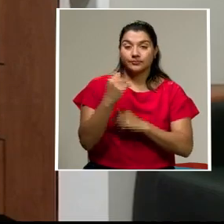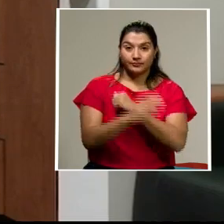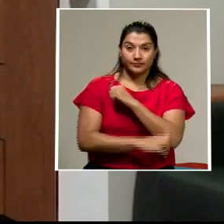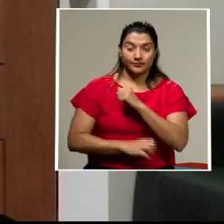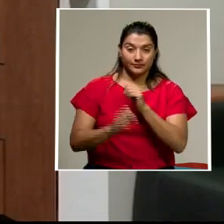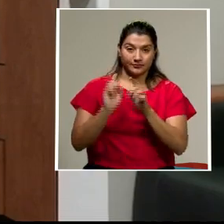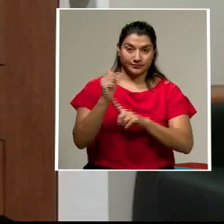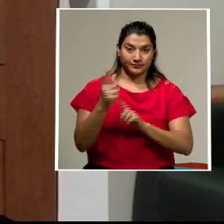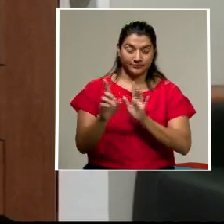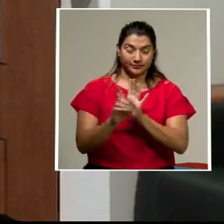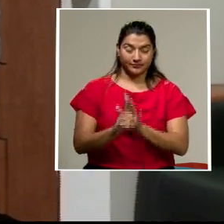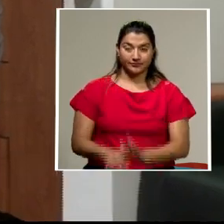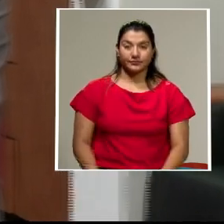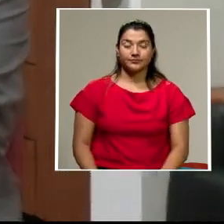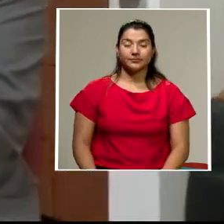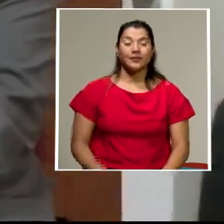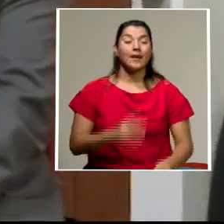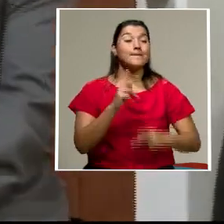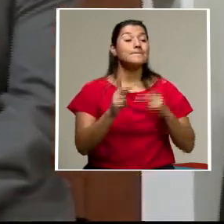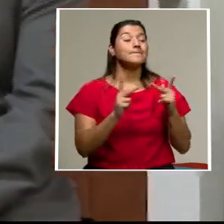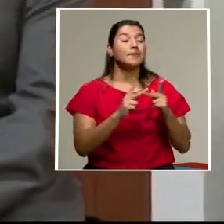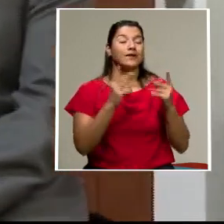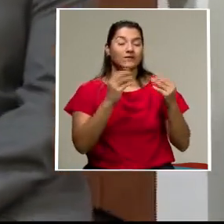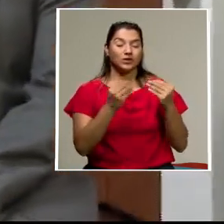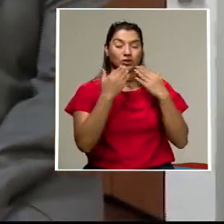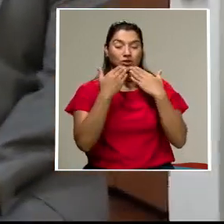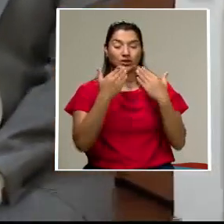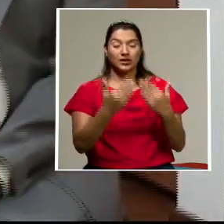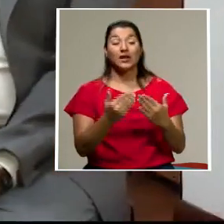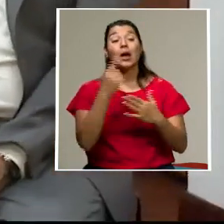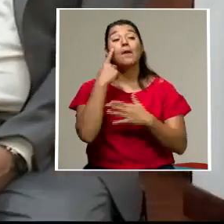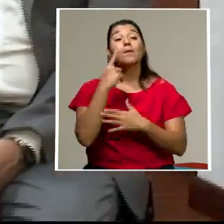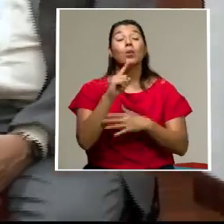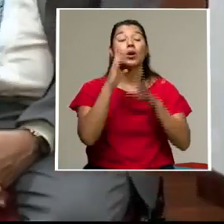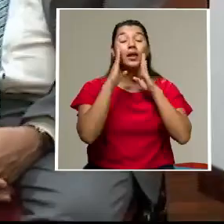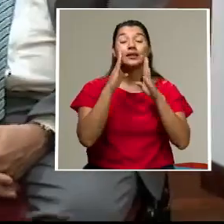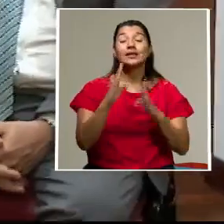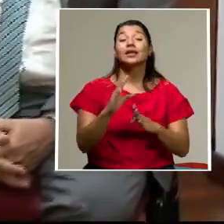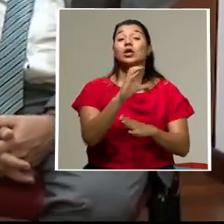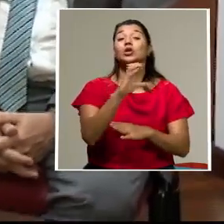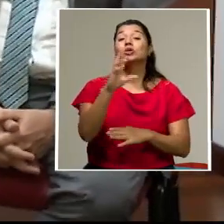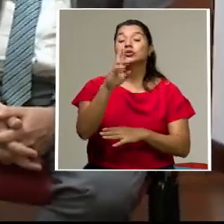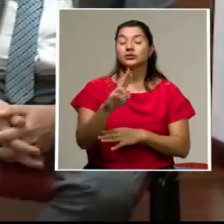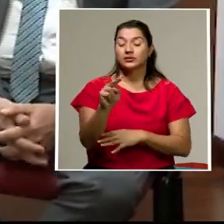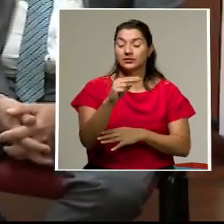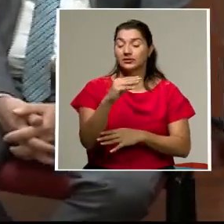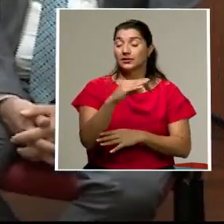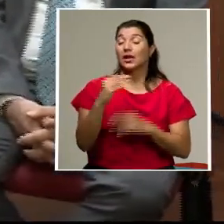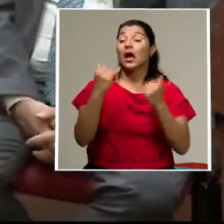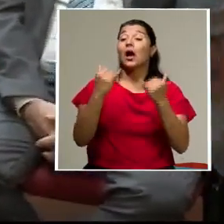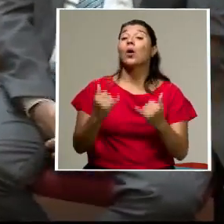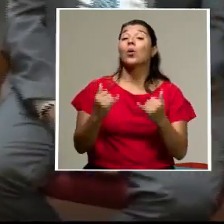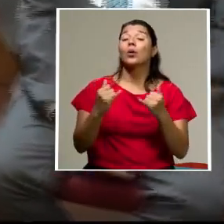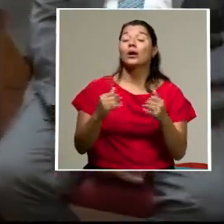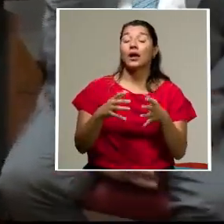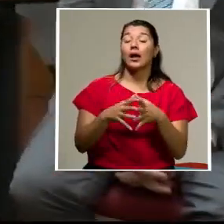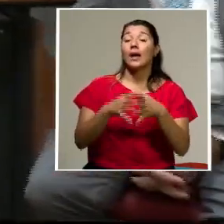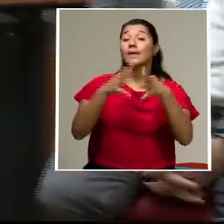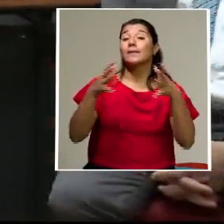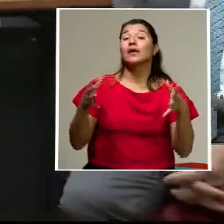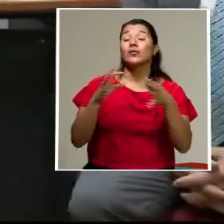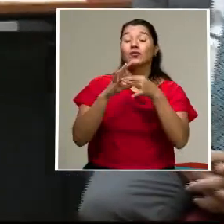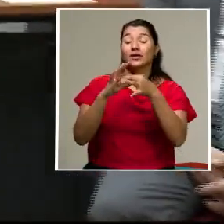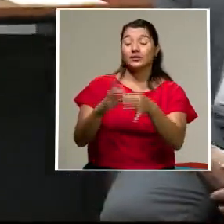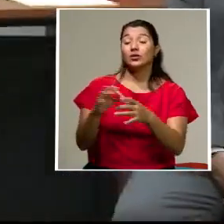correspondan. Perfecto, don Francisco, muchísimas gracias por atender a Costa Rica Noticias y pues ampliar un poco más sobre